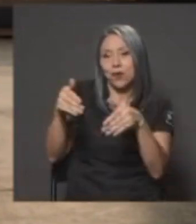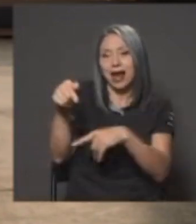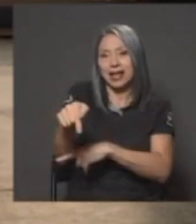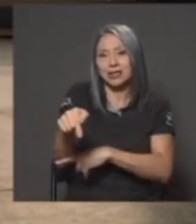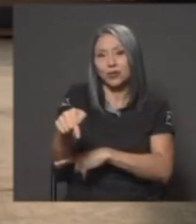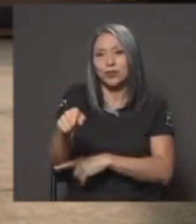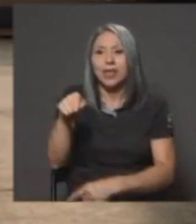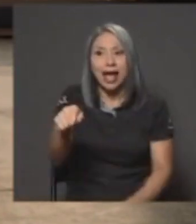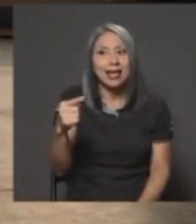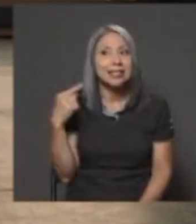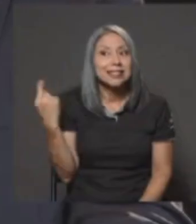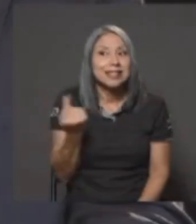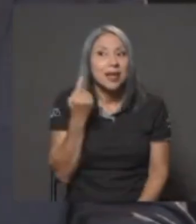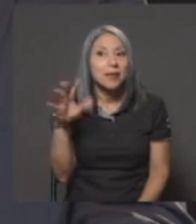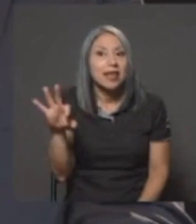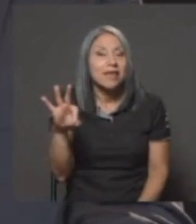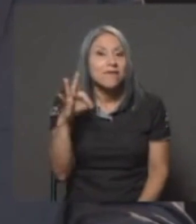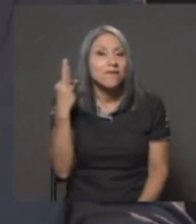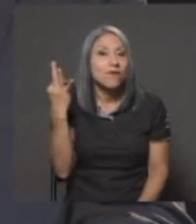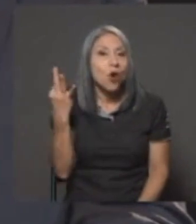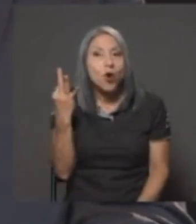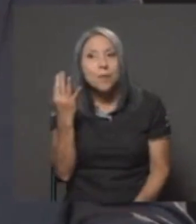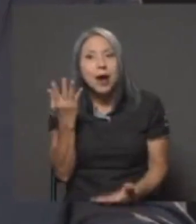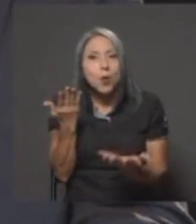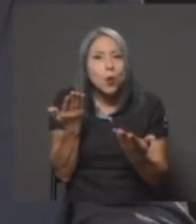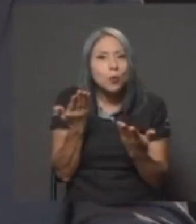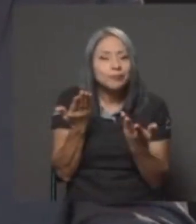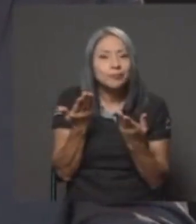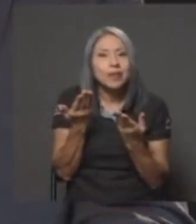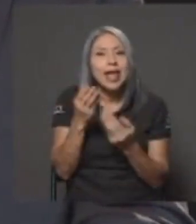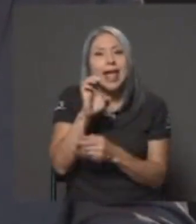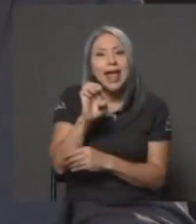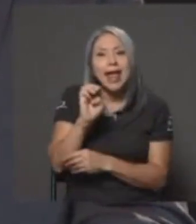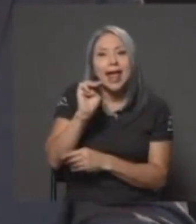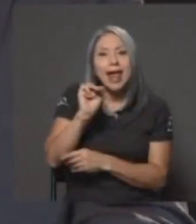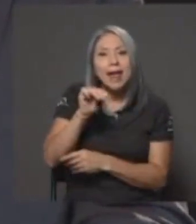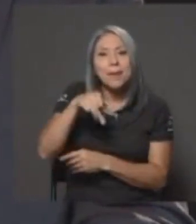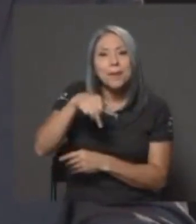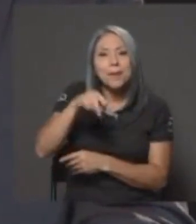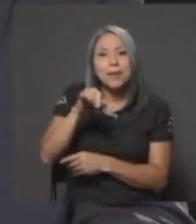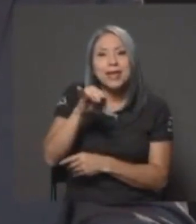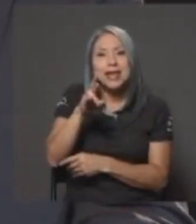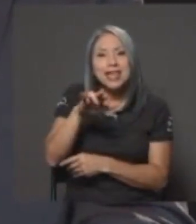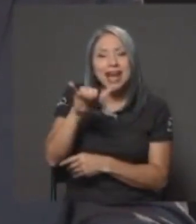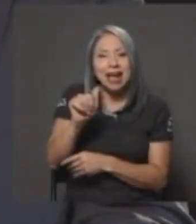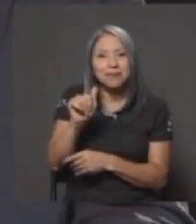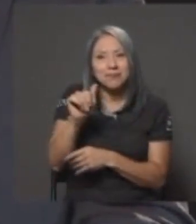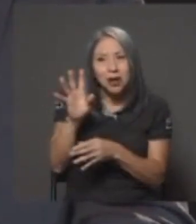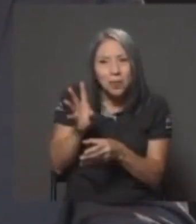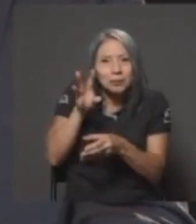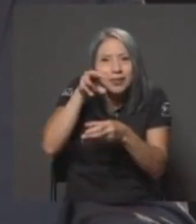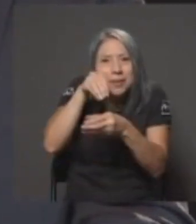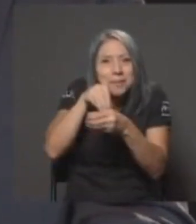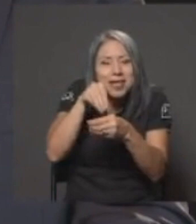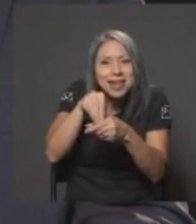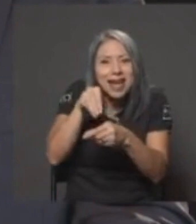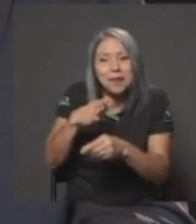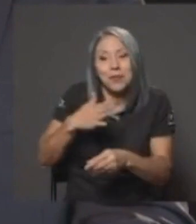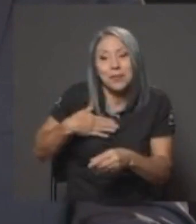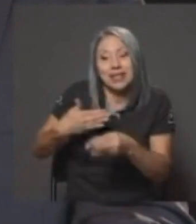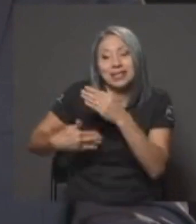Ahí siempre empíricamente, y esto viene tal vez un poco de mis orígenes microeconómicos,